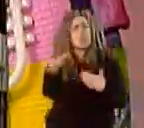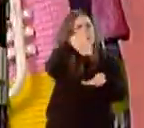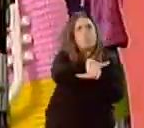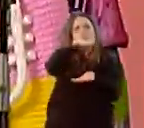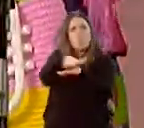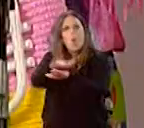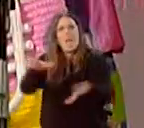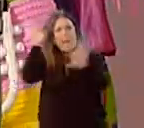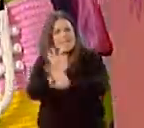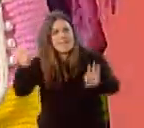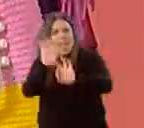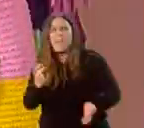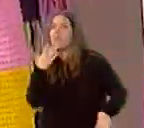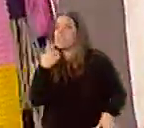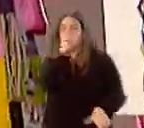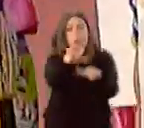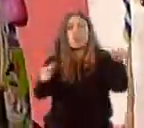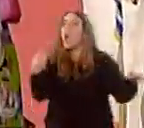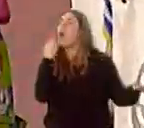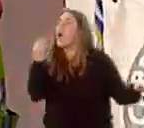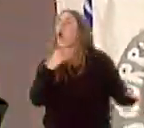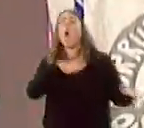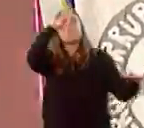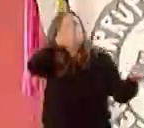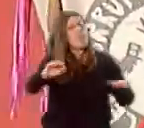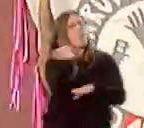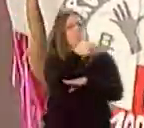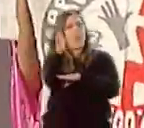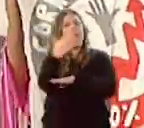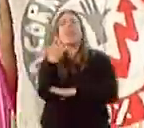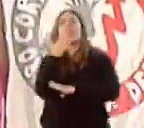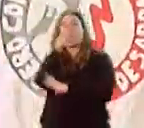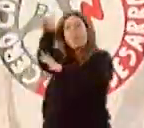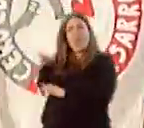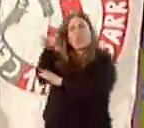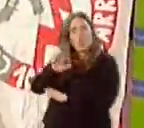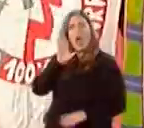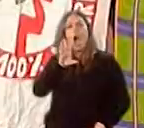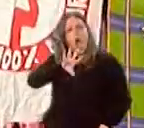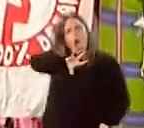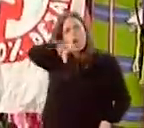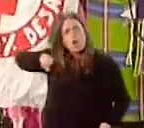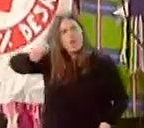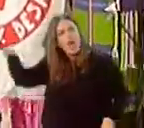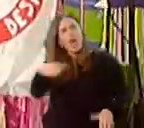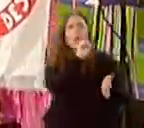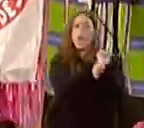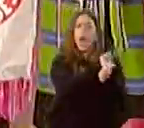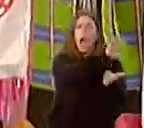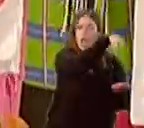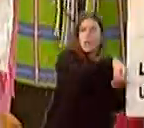miseria para alimentarte cuando el corrupto el cierre es cobrado no puedes cortarles